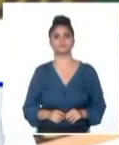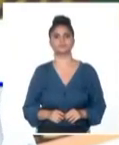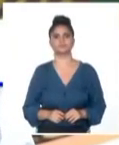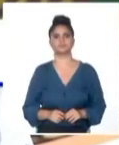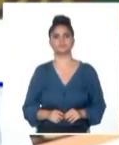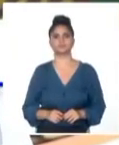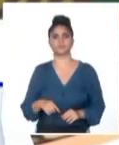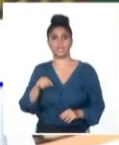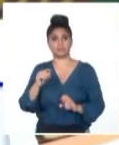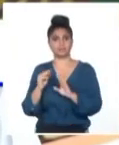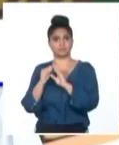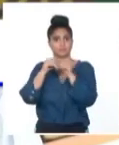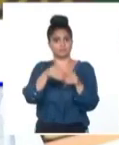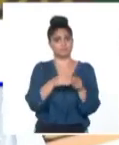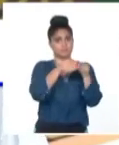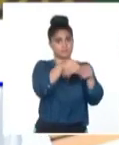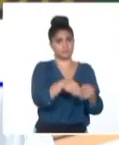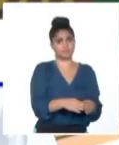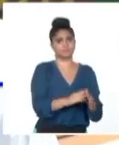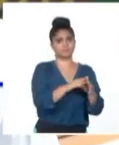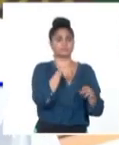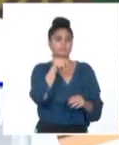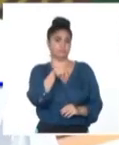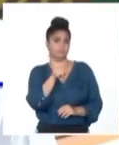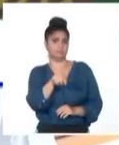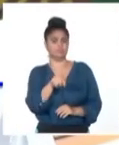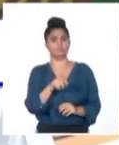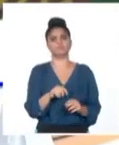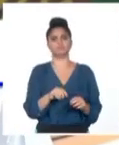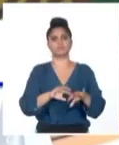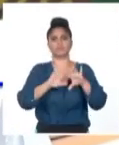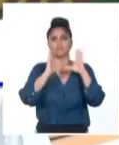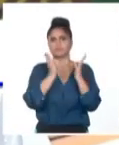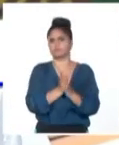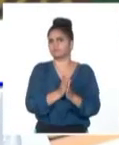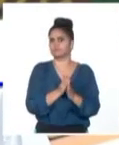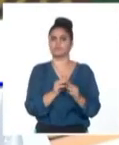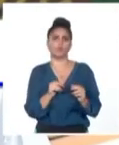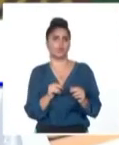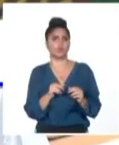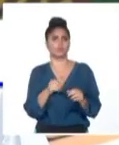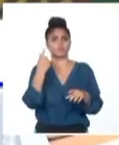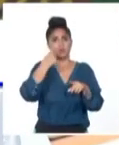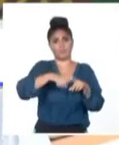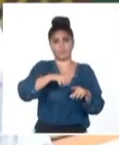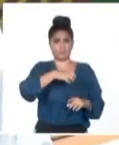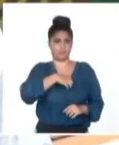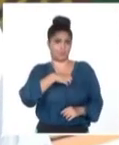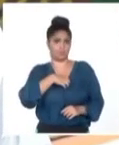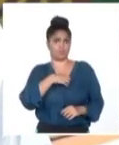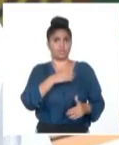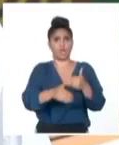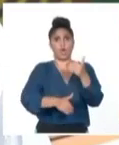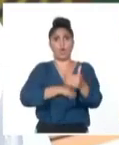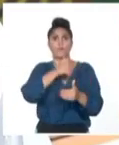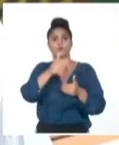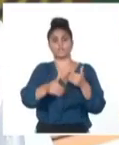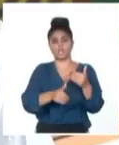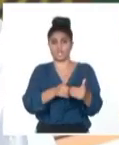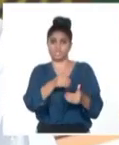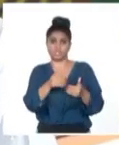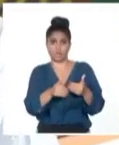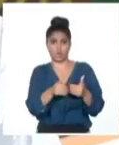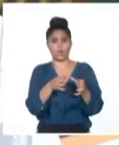crudo, nos permite obtener toda la cartera de productos que puede obtener un proceso de refinación. Puede